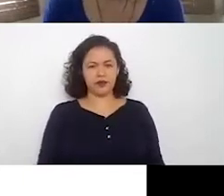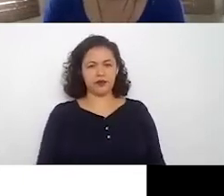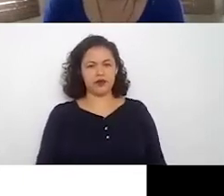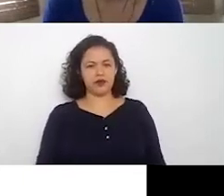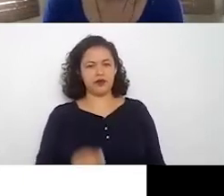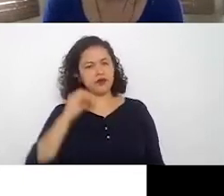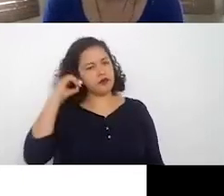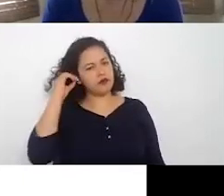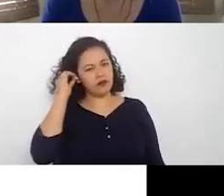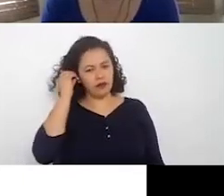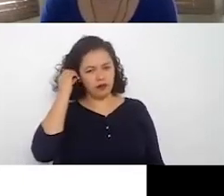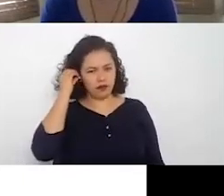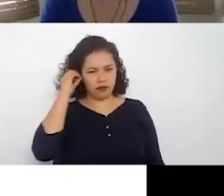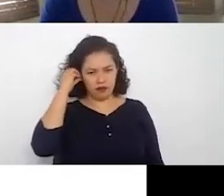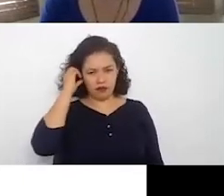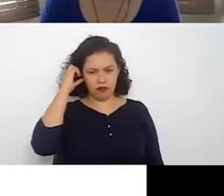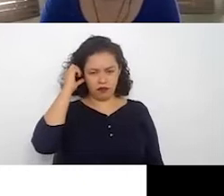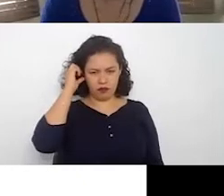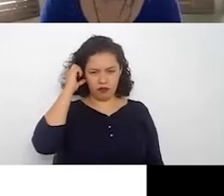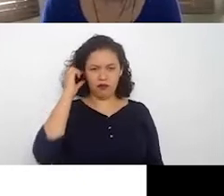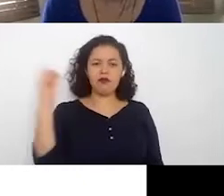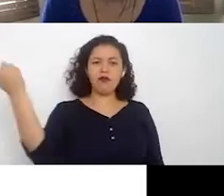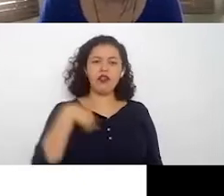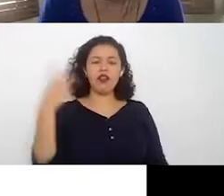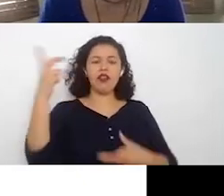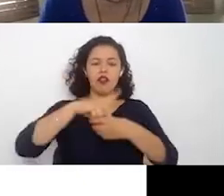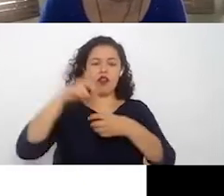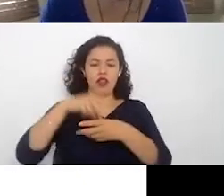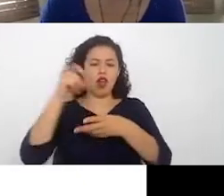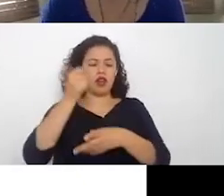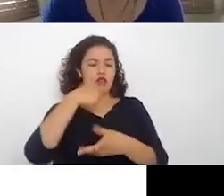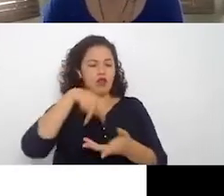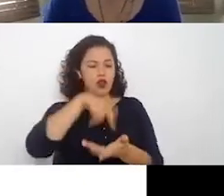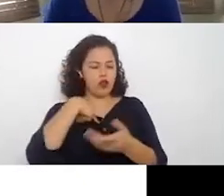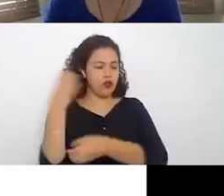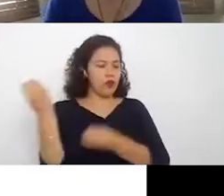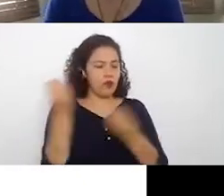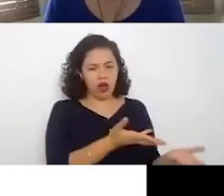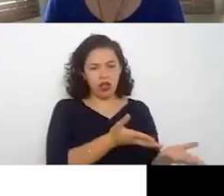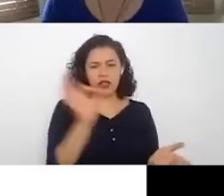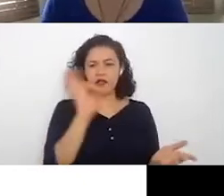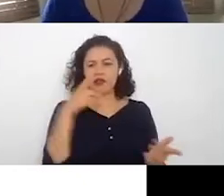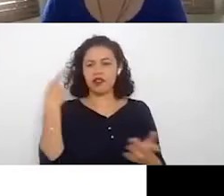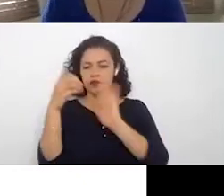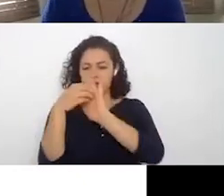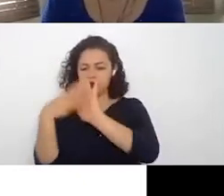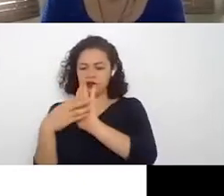a otras entidades puede no ser parte de su objeto social. Recuerden, aquí